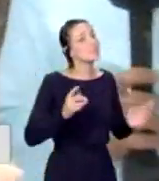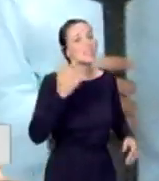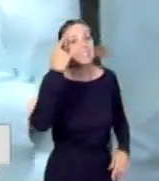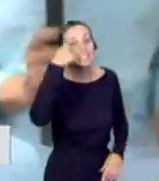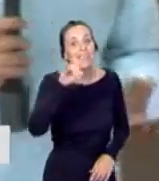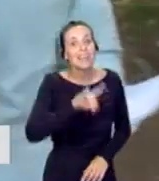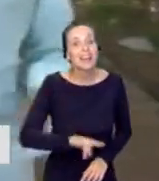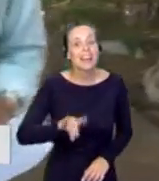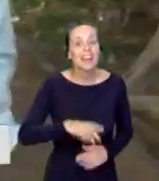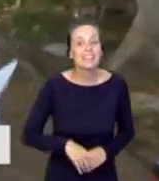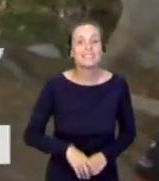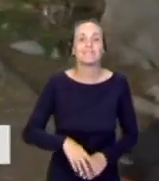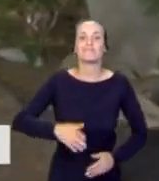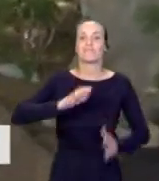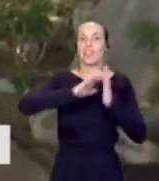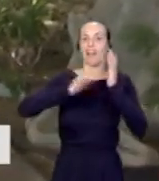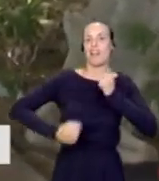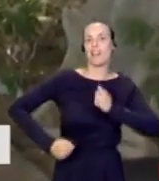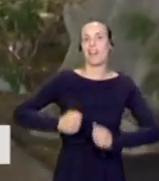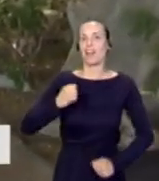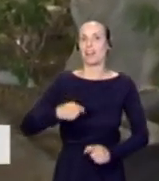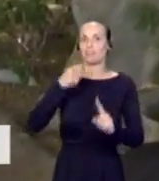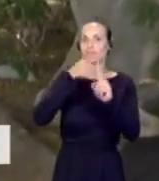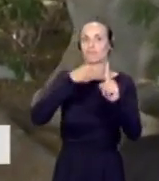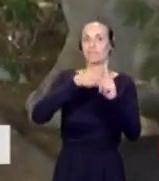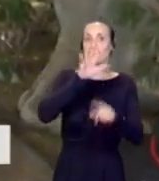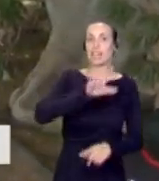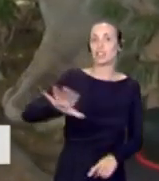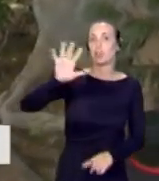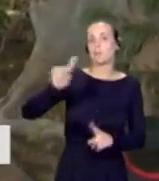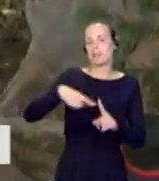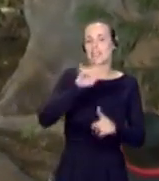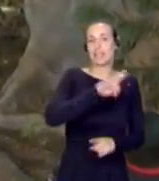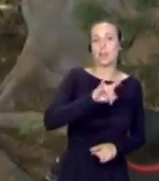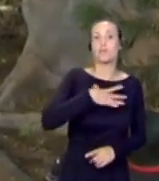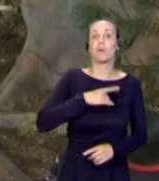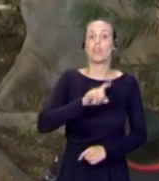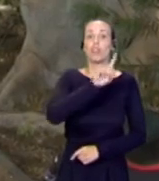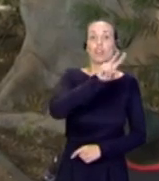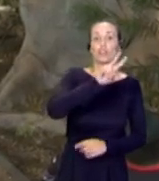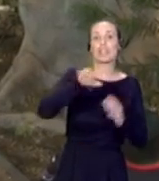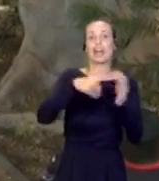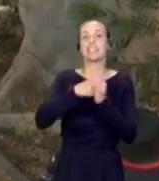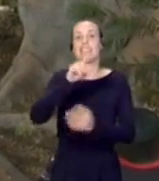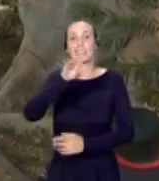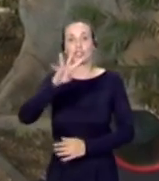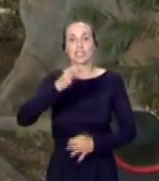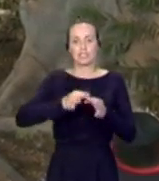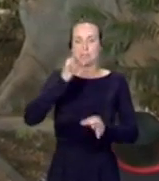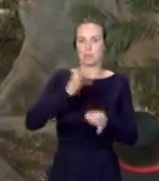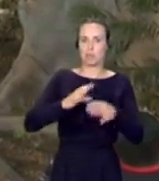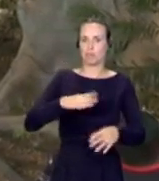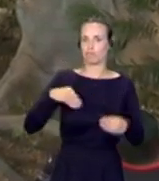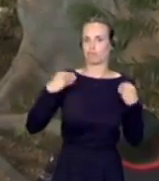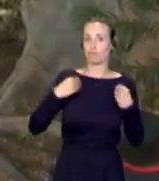una carrera referente a nivel nacional y regional que se podrá disfrutar del 12 al 14 de septiembre. Un encuentro único para